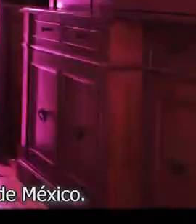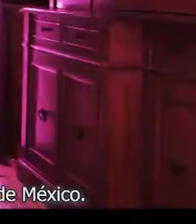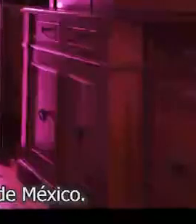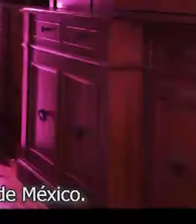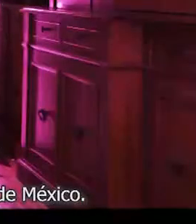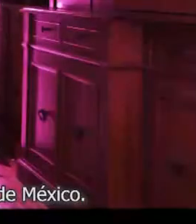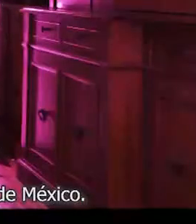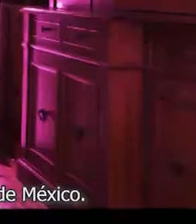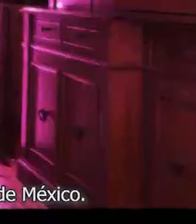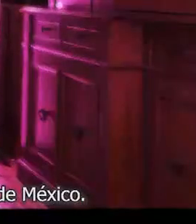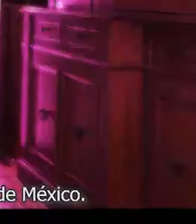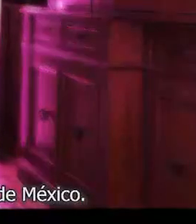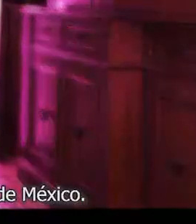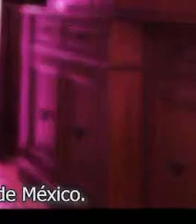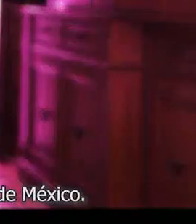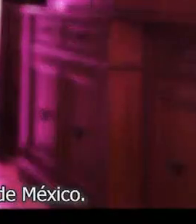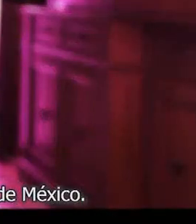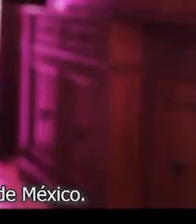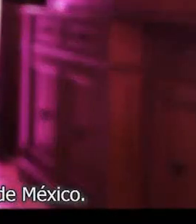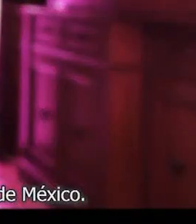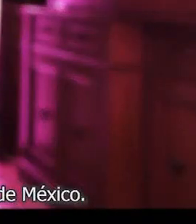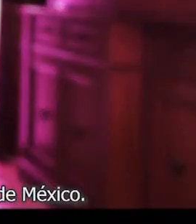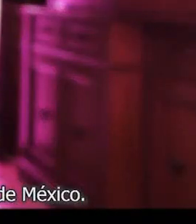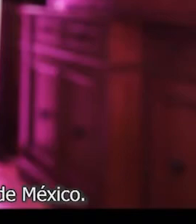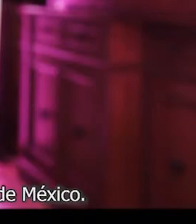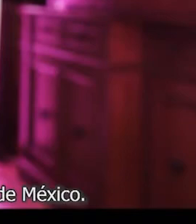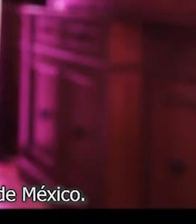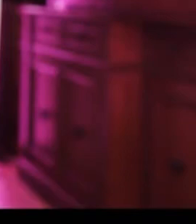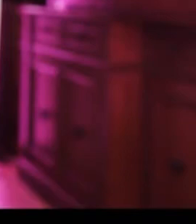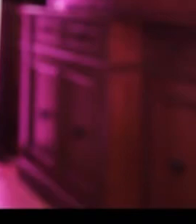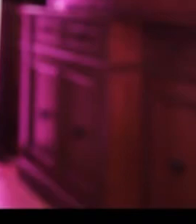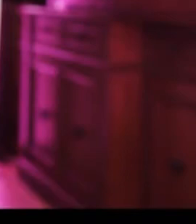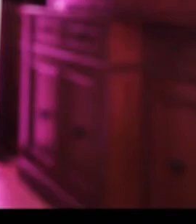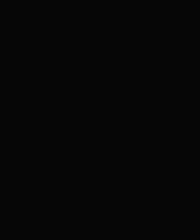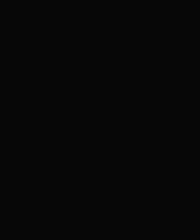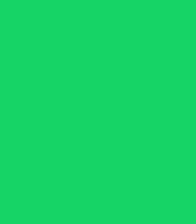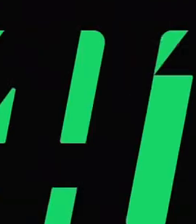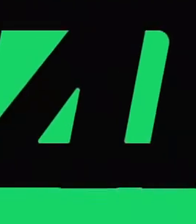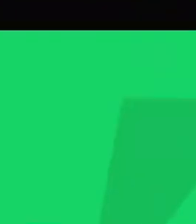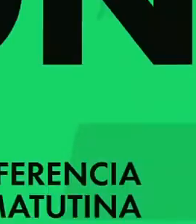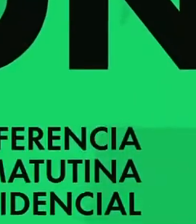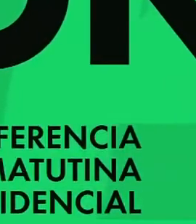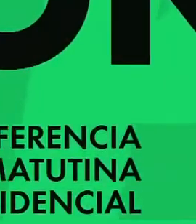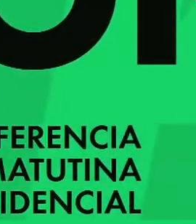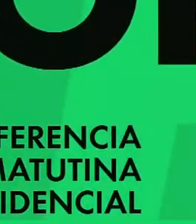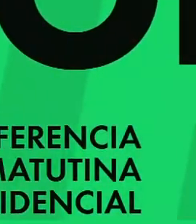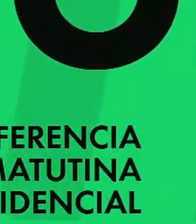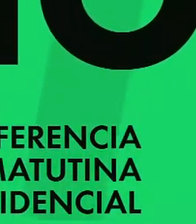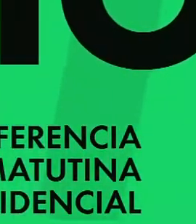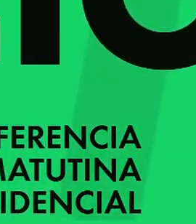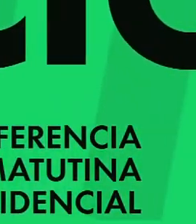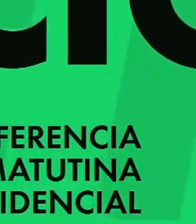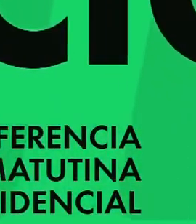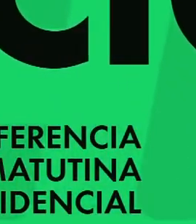juntos y juntas organizamos las próximas elecciones de la Ciudad de México. A